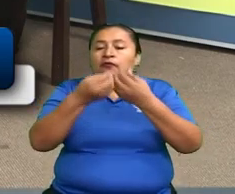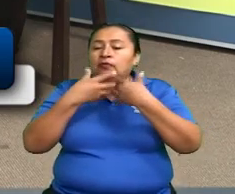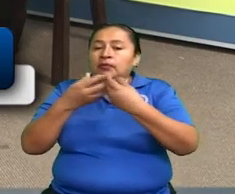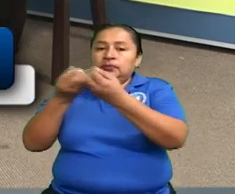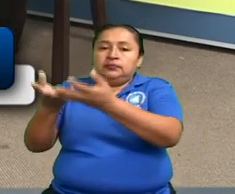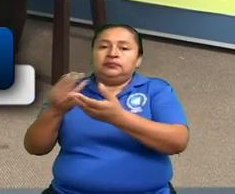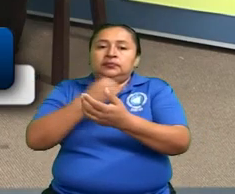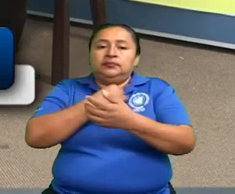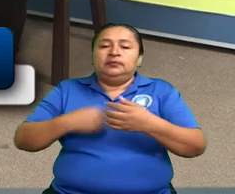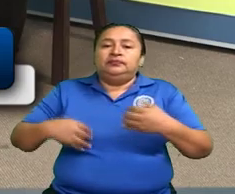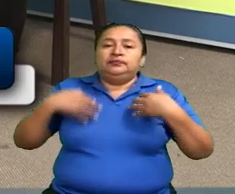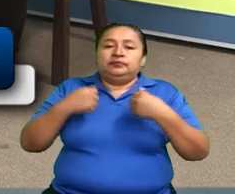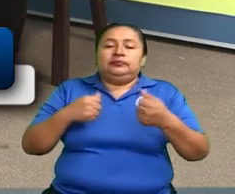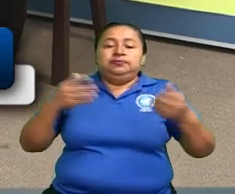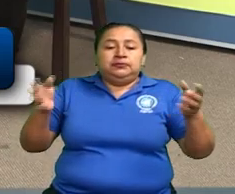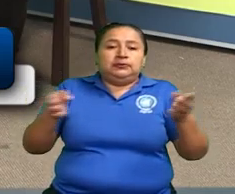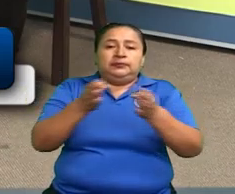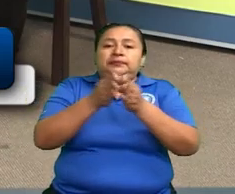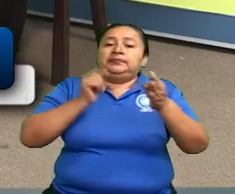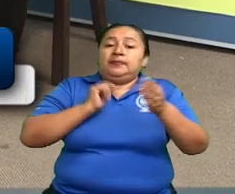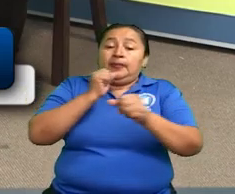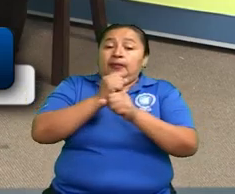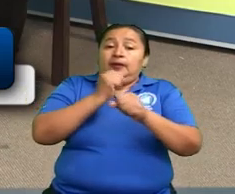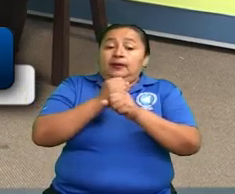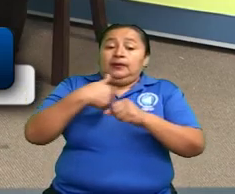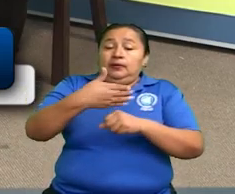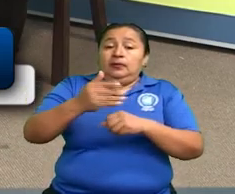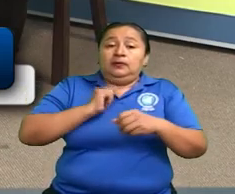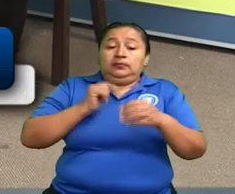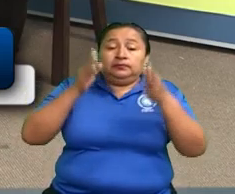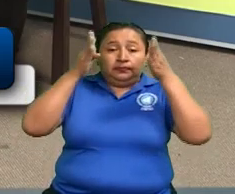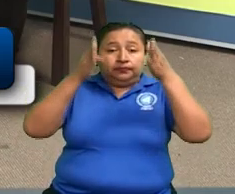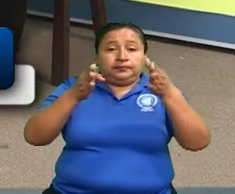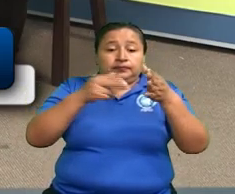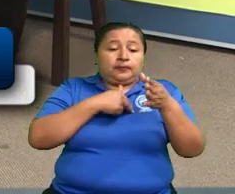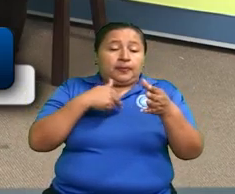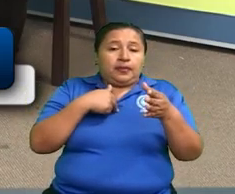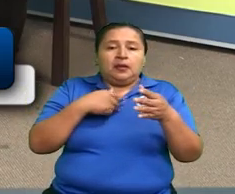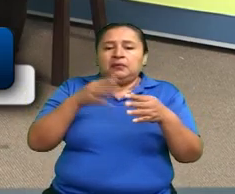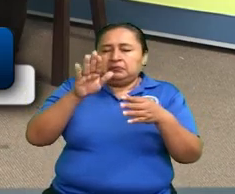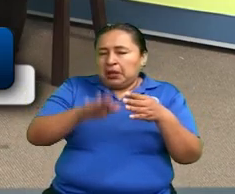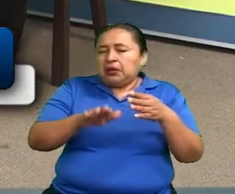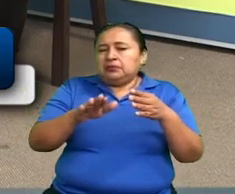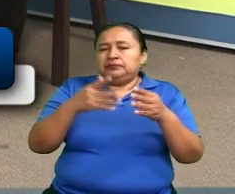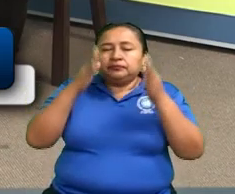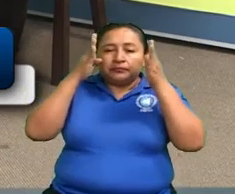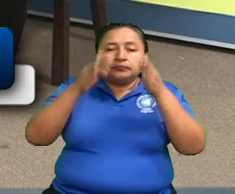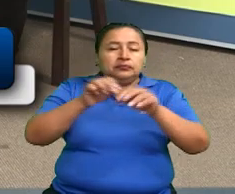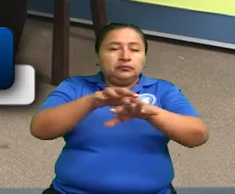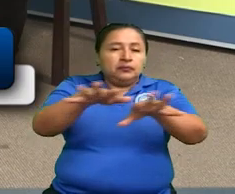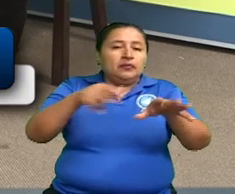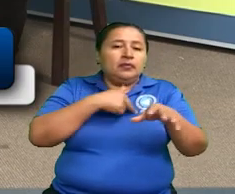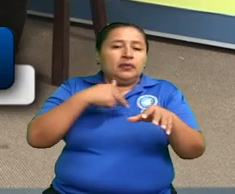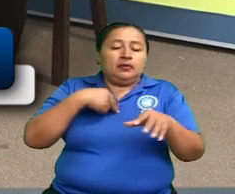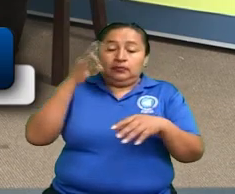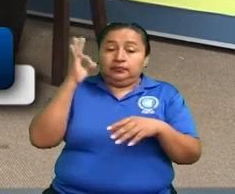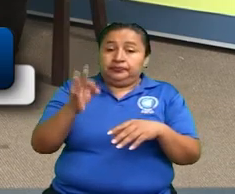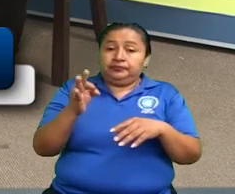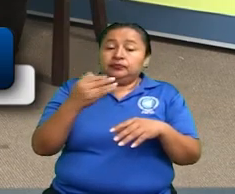vamos cerrando esa brecha de las coberturas, ¿verdad? De las bajas coberturas, garantizando muy